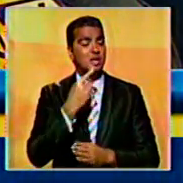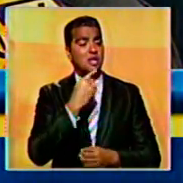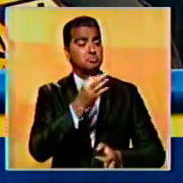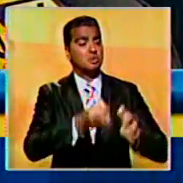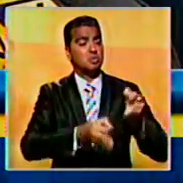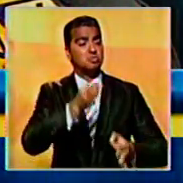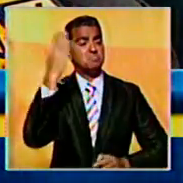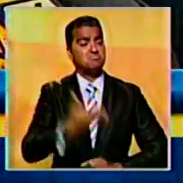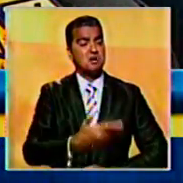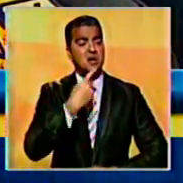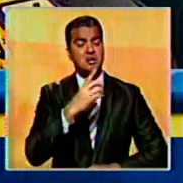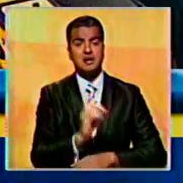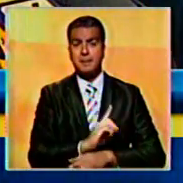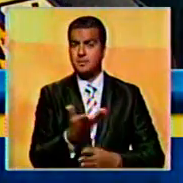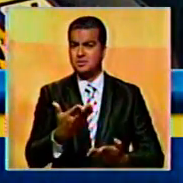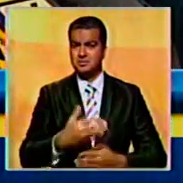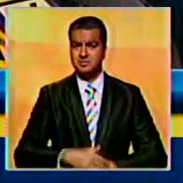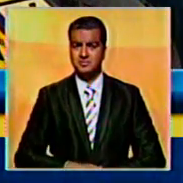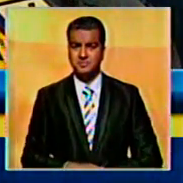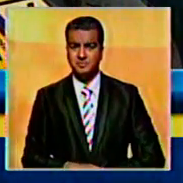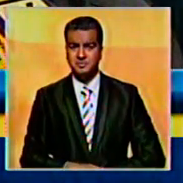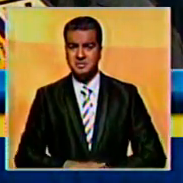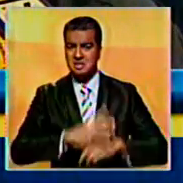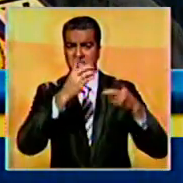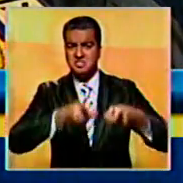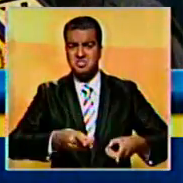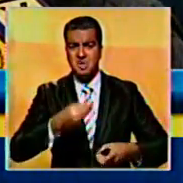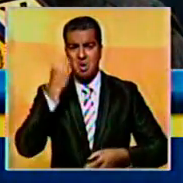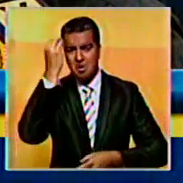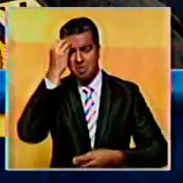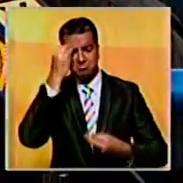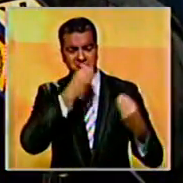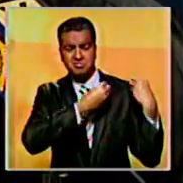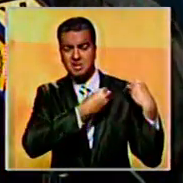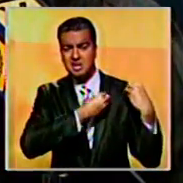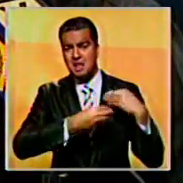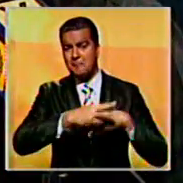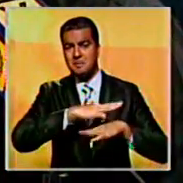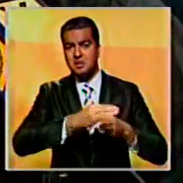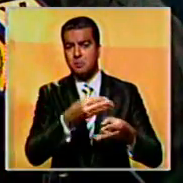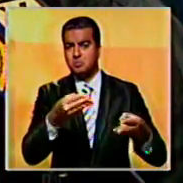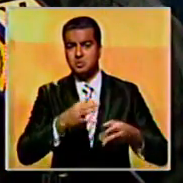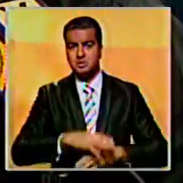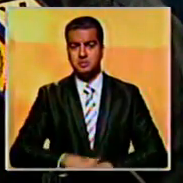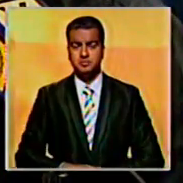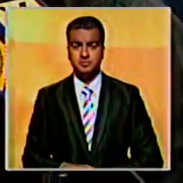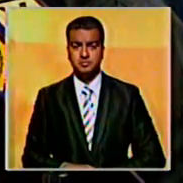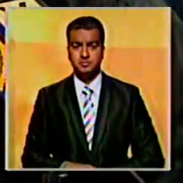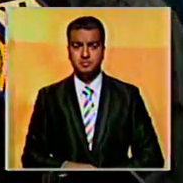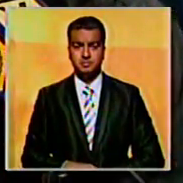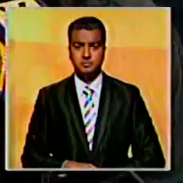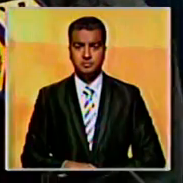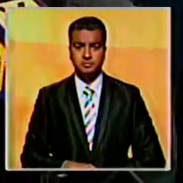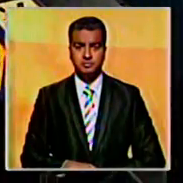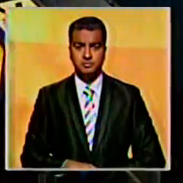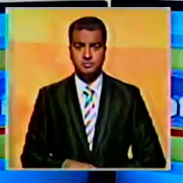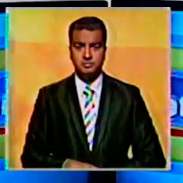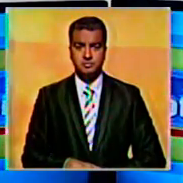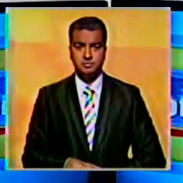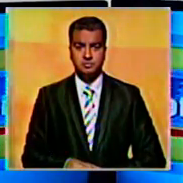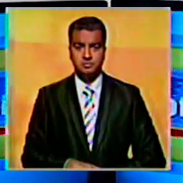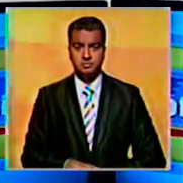defensa y simplemente se toman las decisiones de acuerdo a lo que se plantea desde el Ministerio Público y punto